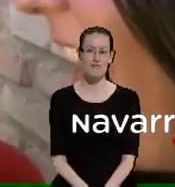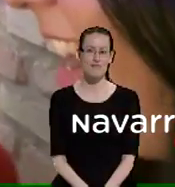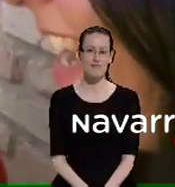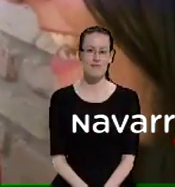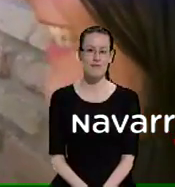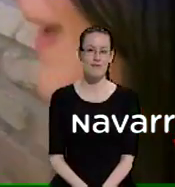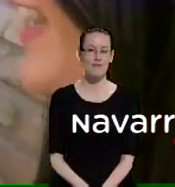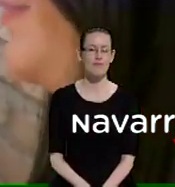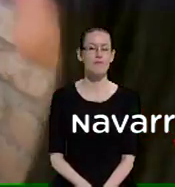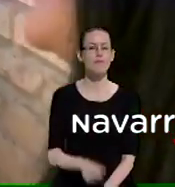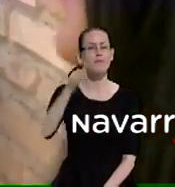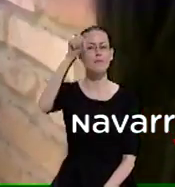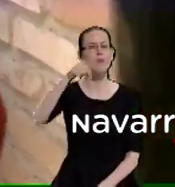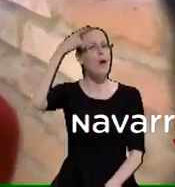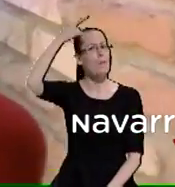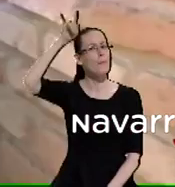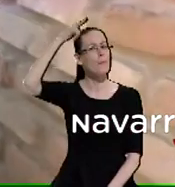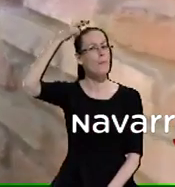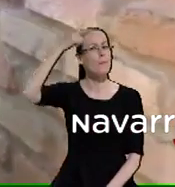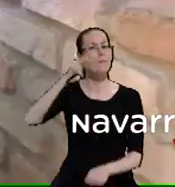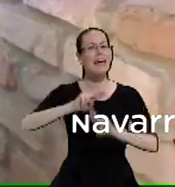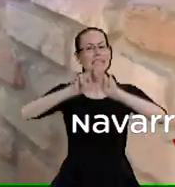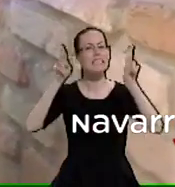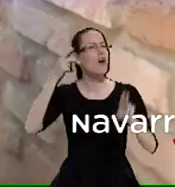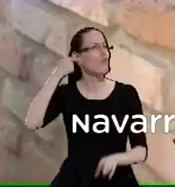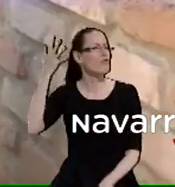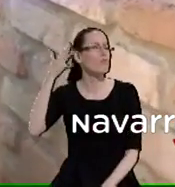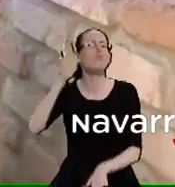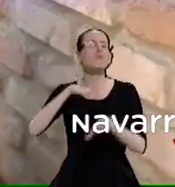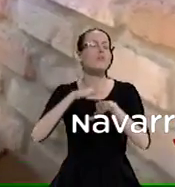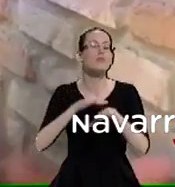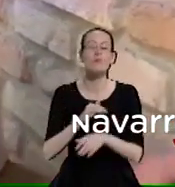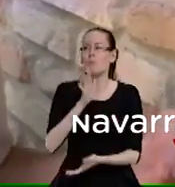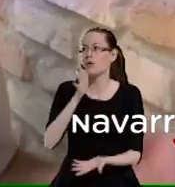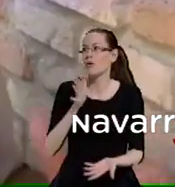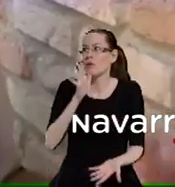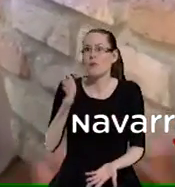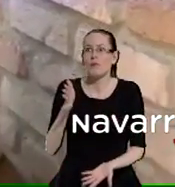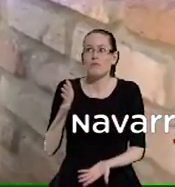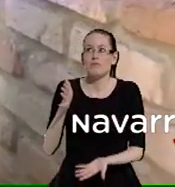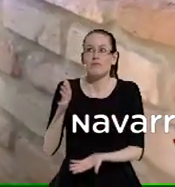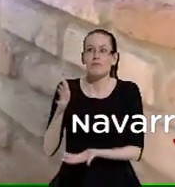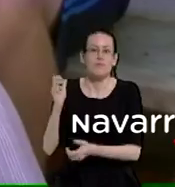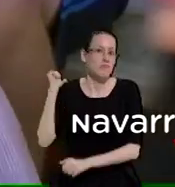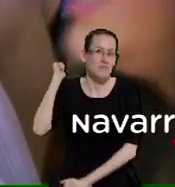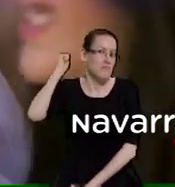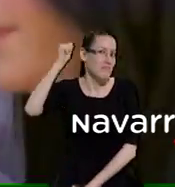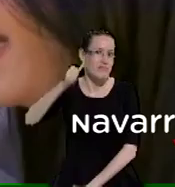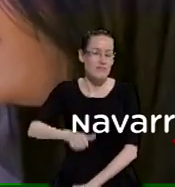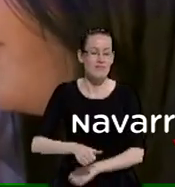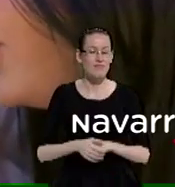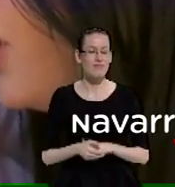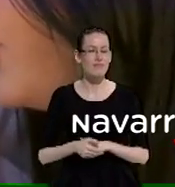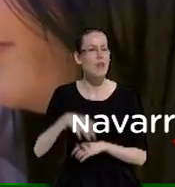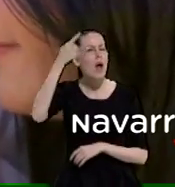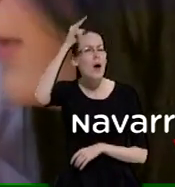¿Cuánta fama las vacas bravas de La Raga? ¿Por qué tiene tanta fama? Porque yo de toda la vida yo creo que estoy ya. ¿Y las